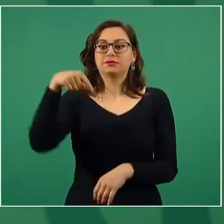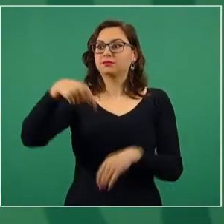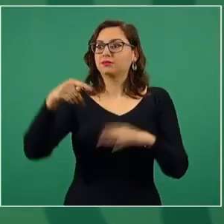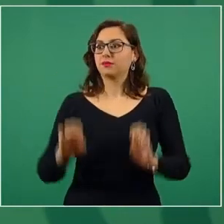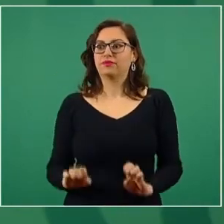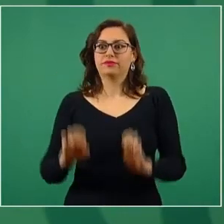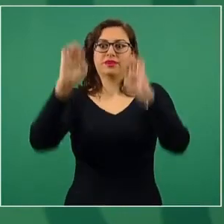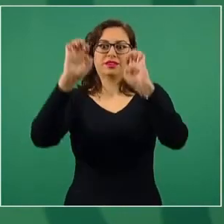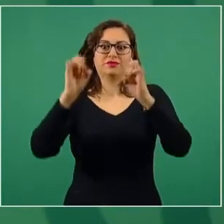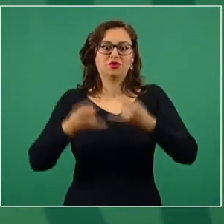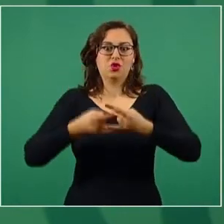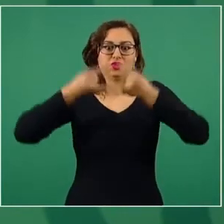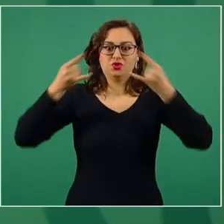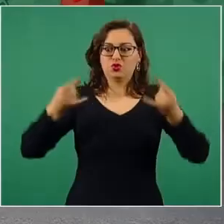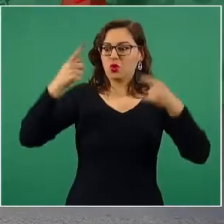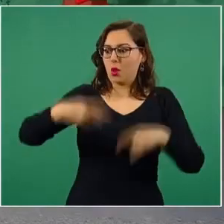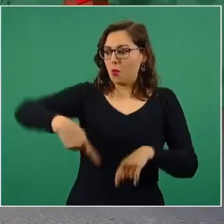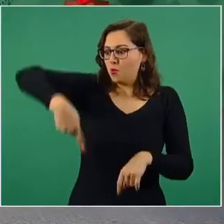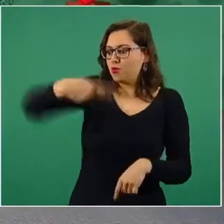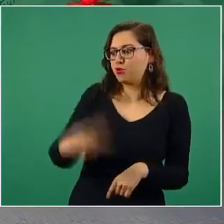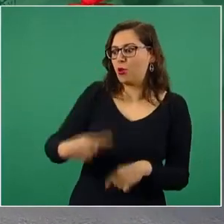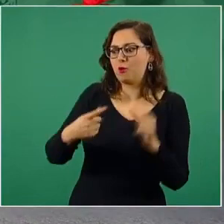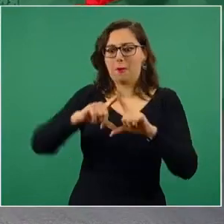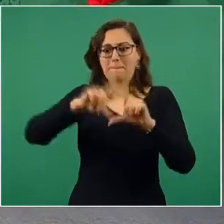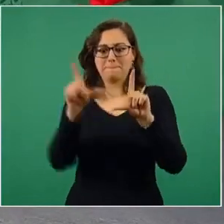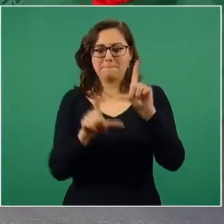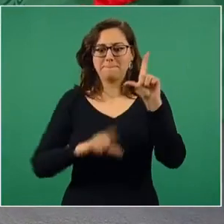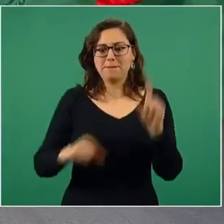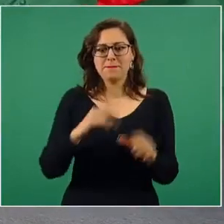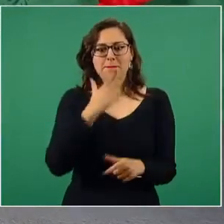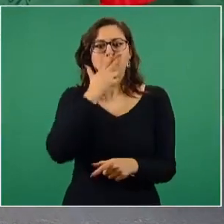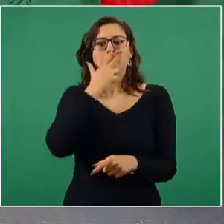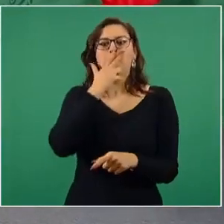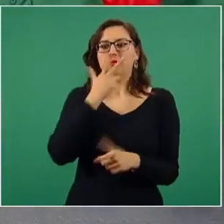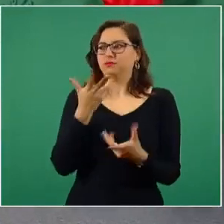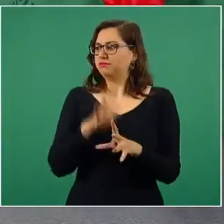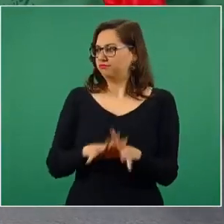histórico de todos los mexicanos, del pueblo de México.